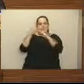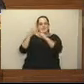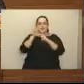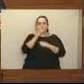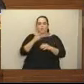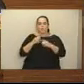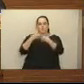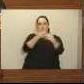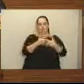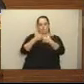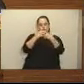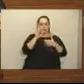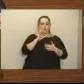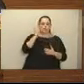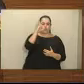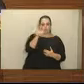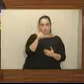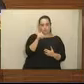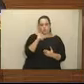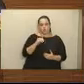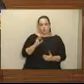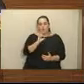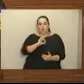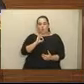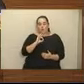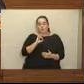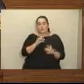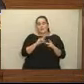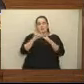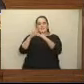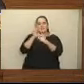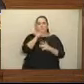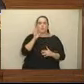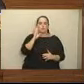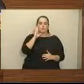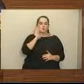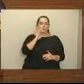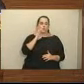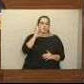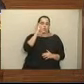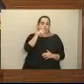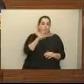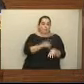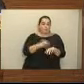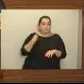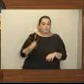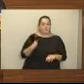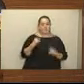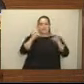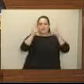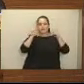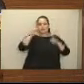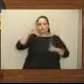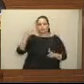ayer se manifestó, y a la vez también ser líder de la corrupción al mismo tiempo. En todos estos casos, ustedes